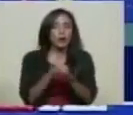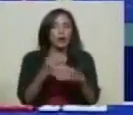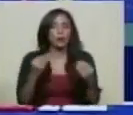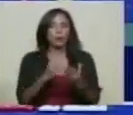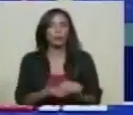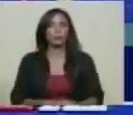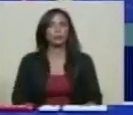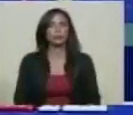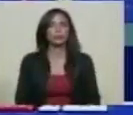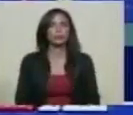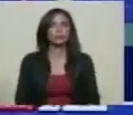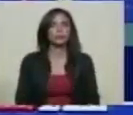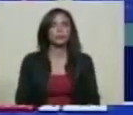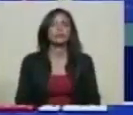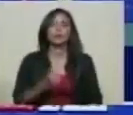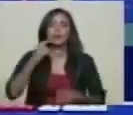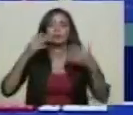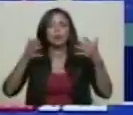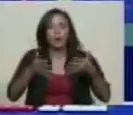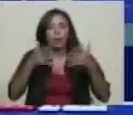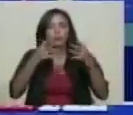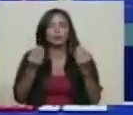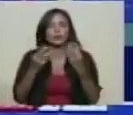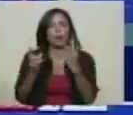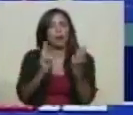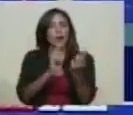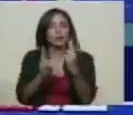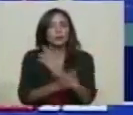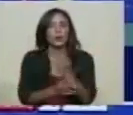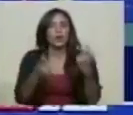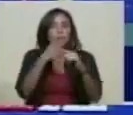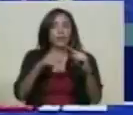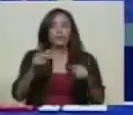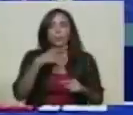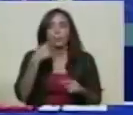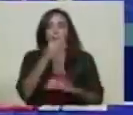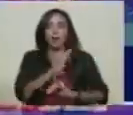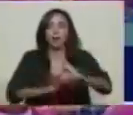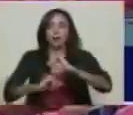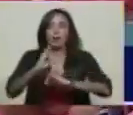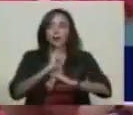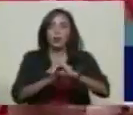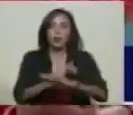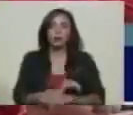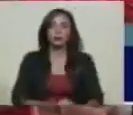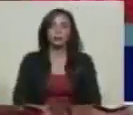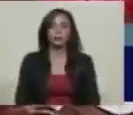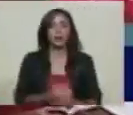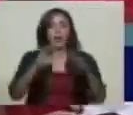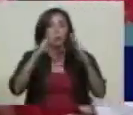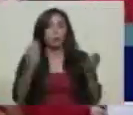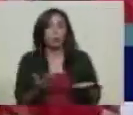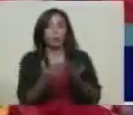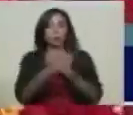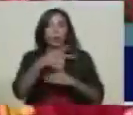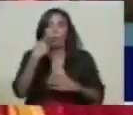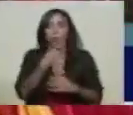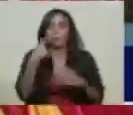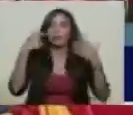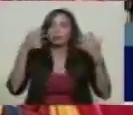dar recomendaciones en relación a la política internacional, a la geopolítica mundial.